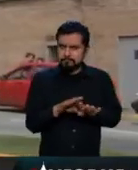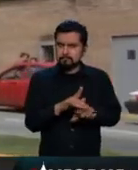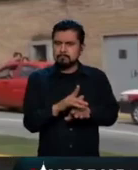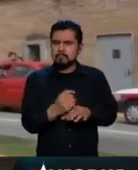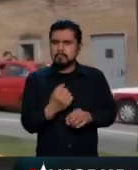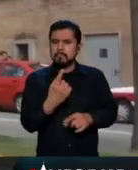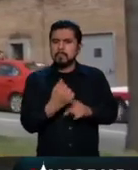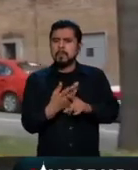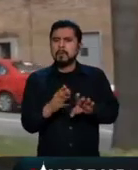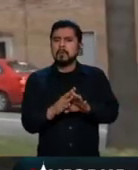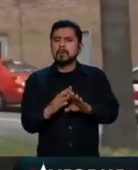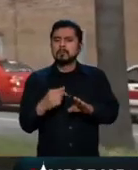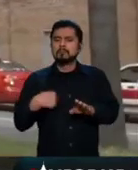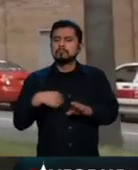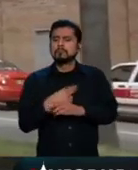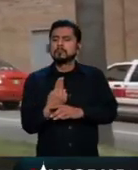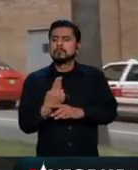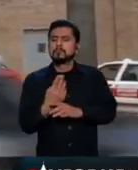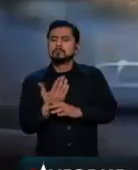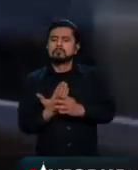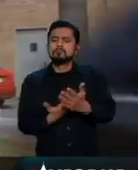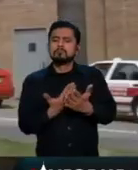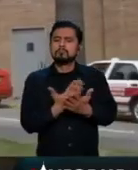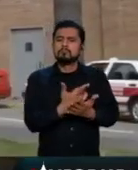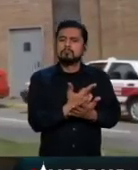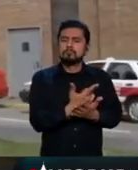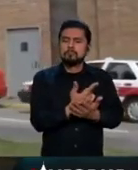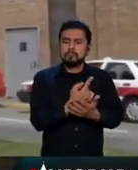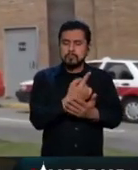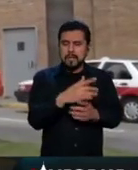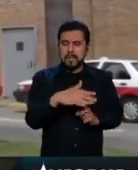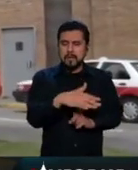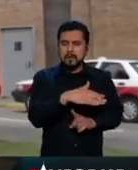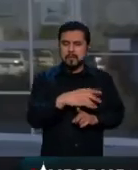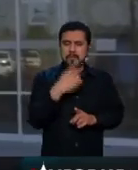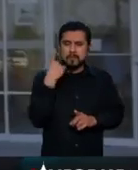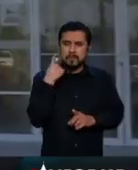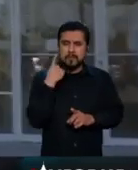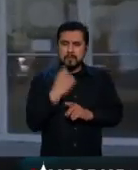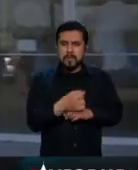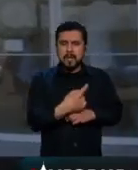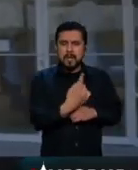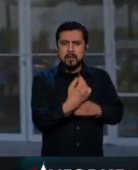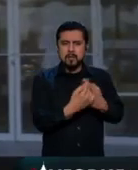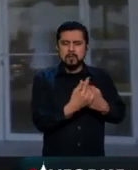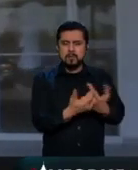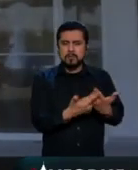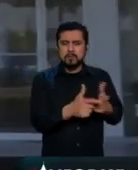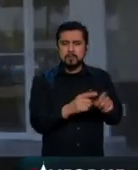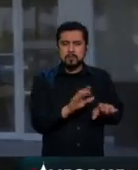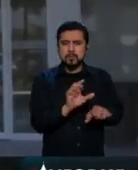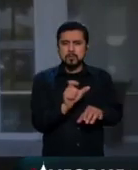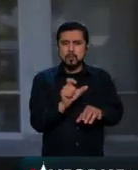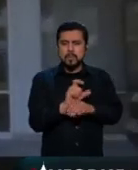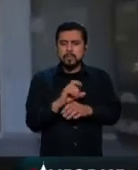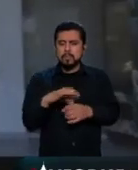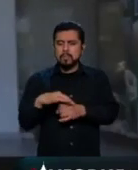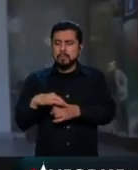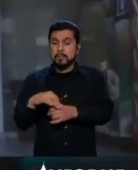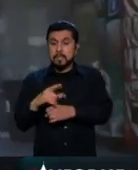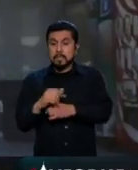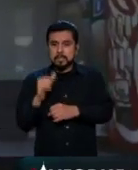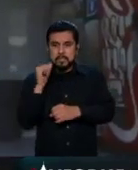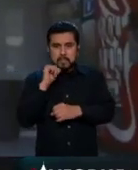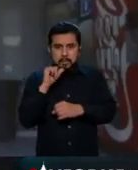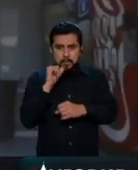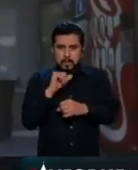los momentos de mayor fragilidad del sistema político mexicano y de la clase política, que son las elecciones. Ahí la Iglesia ha sido